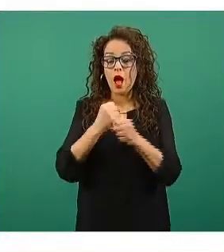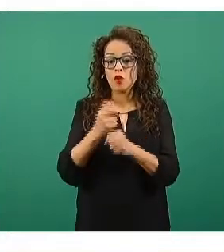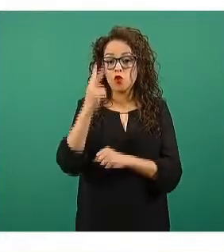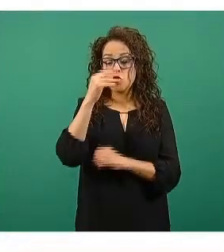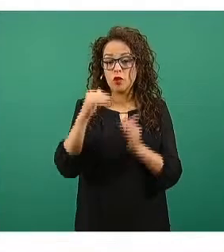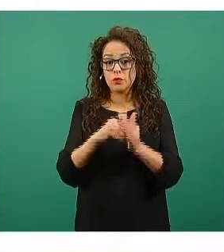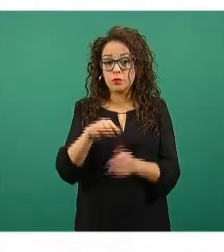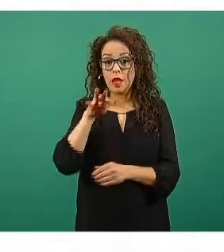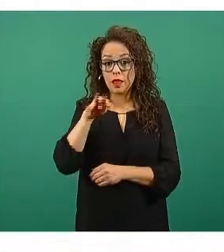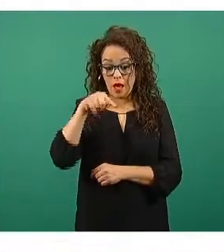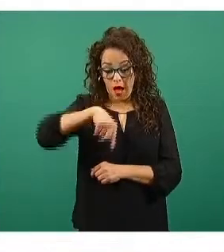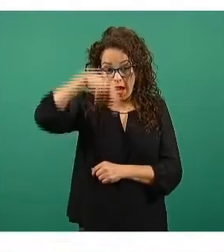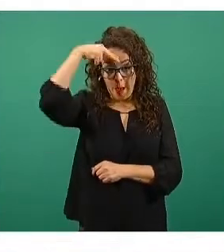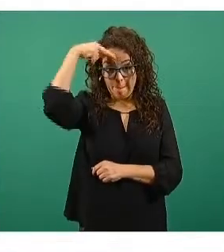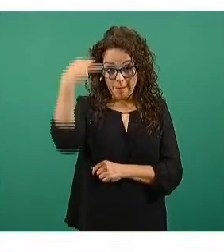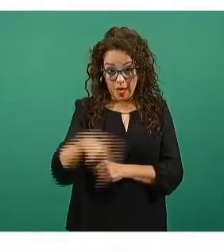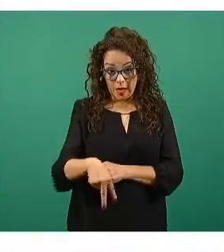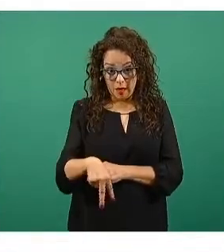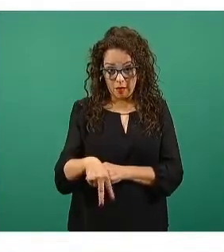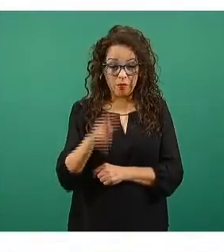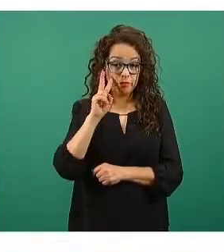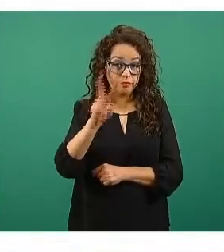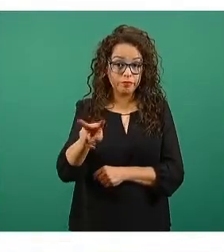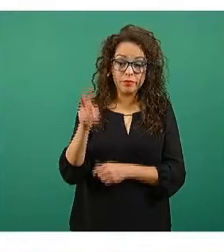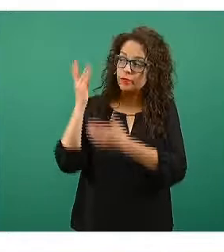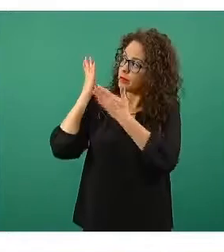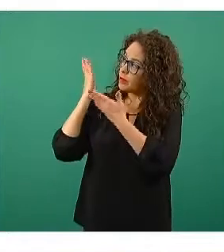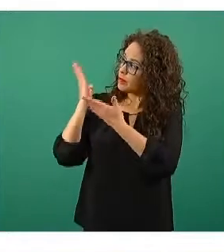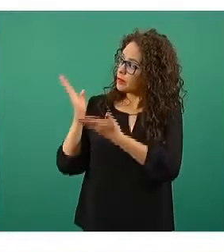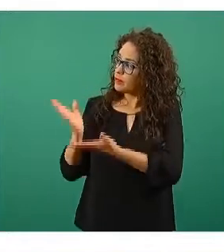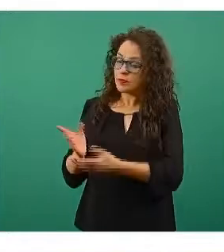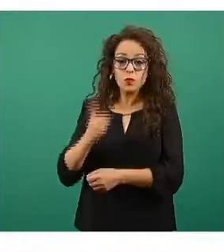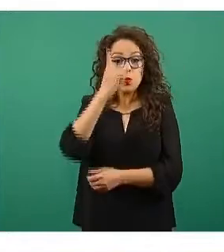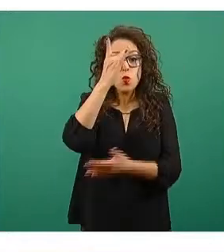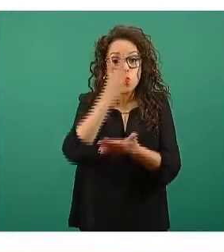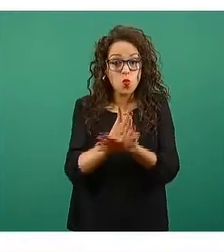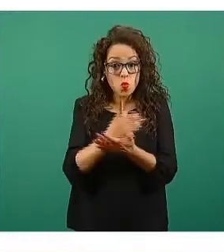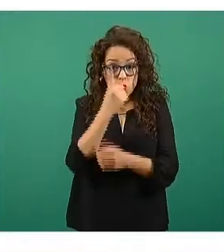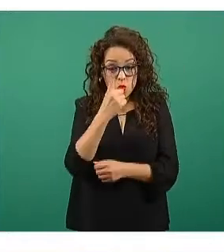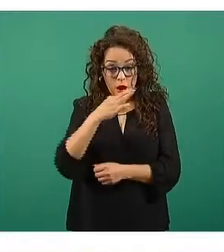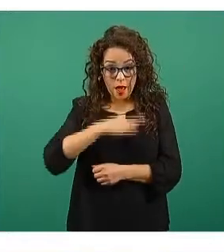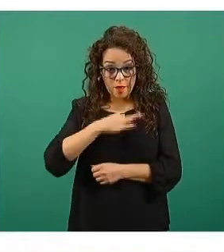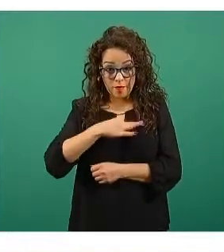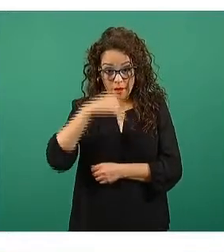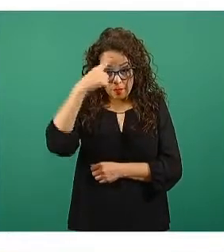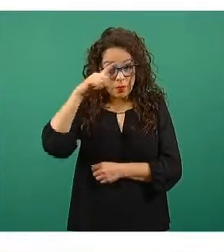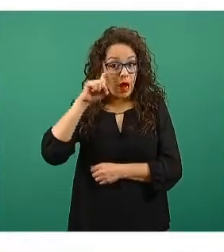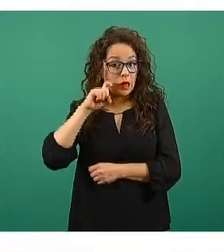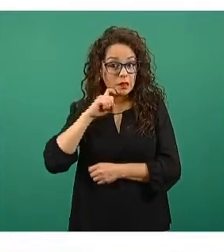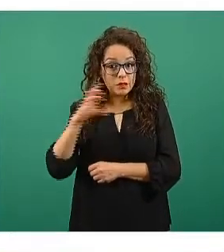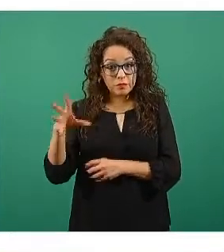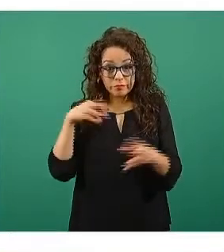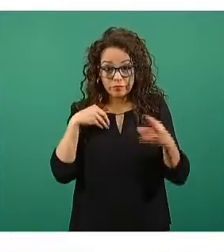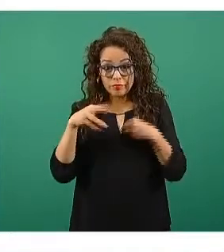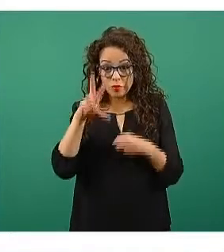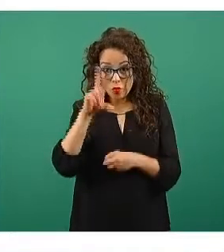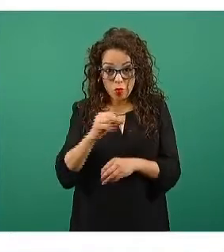país. No es solamente una infección de transmisión sexual, nos protege contra múltiples,